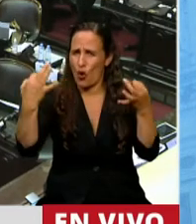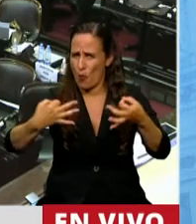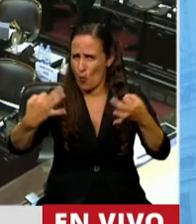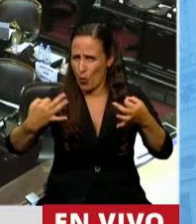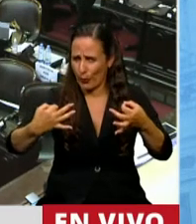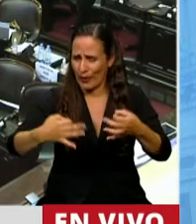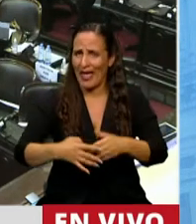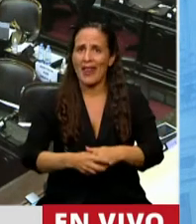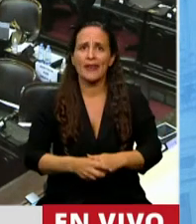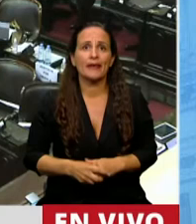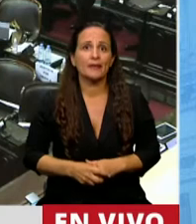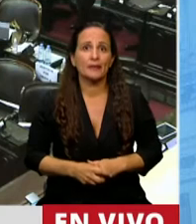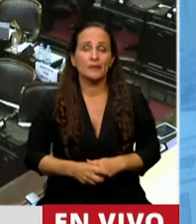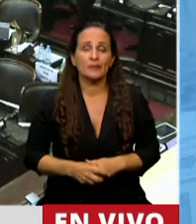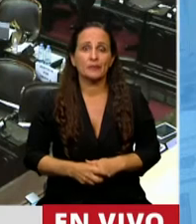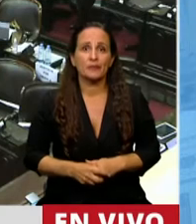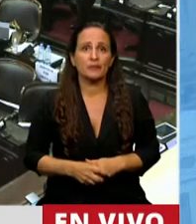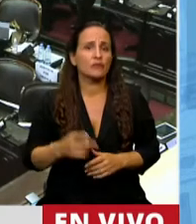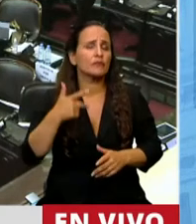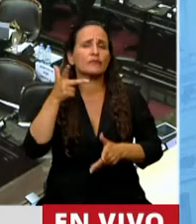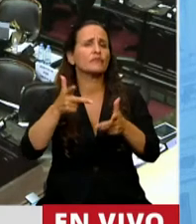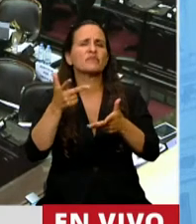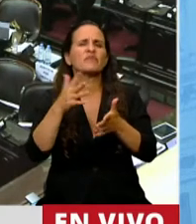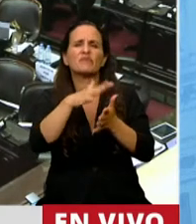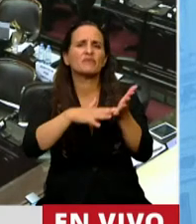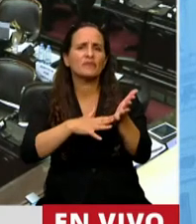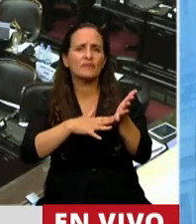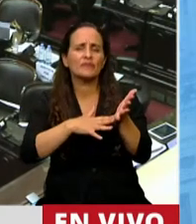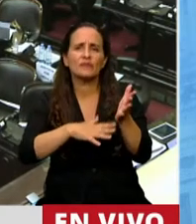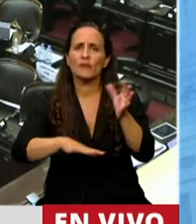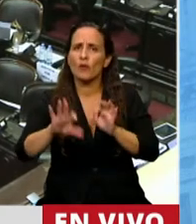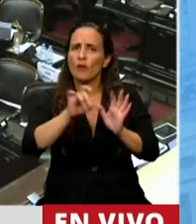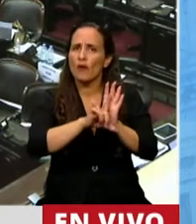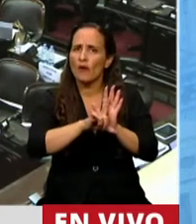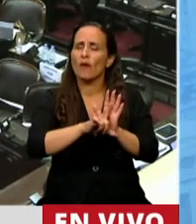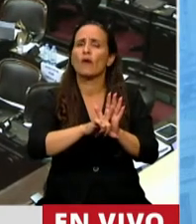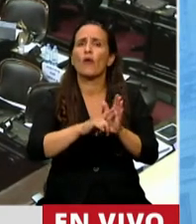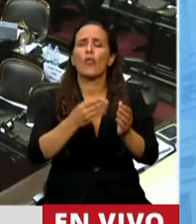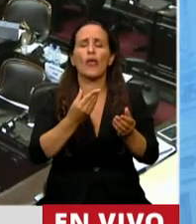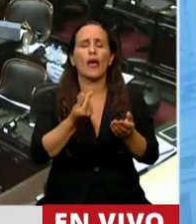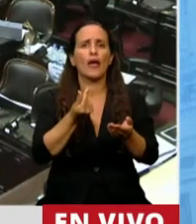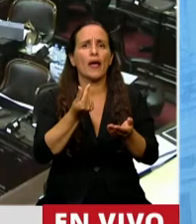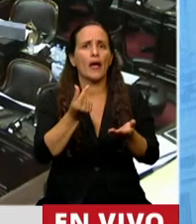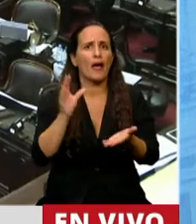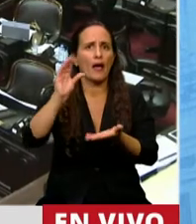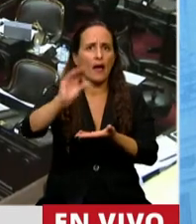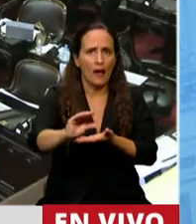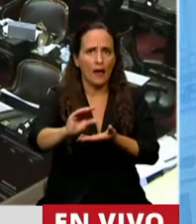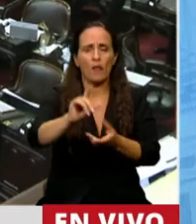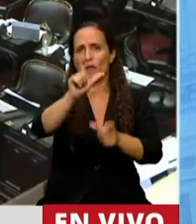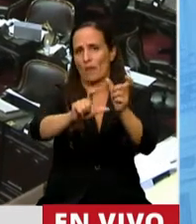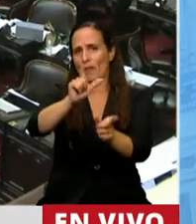este habla de una asignación económica para los